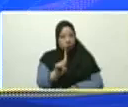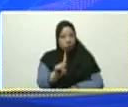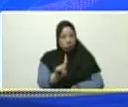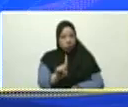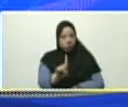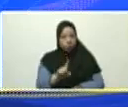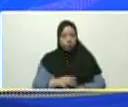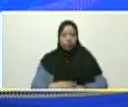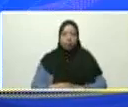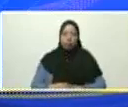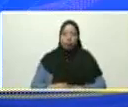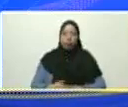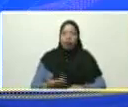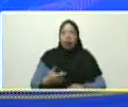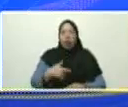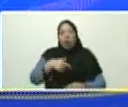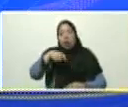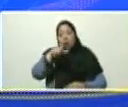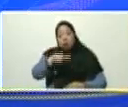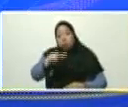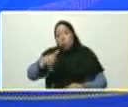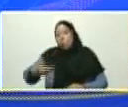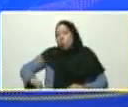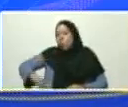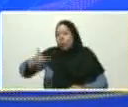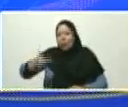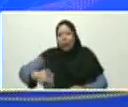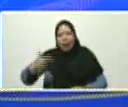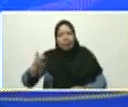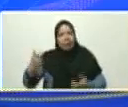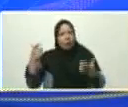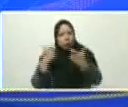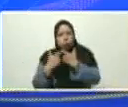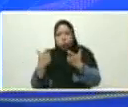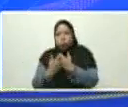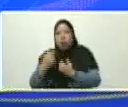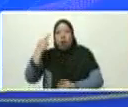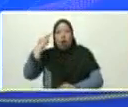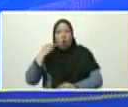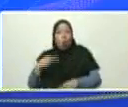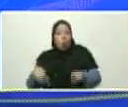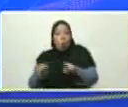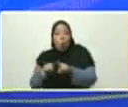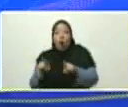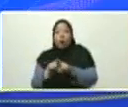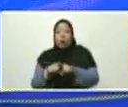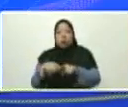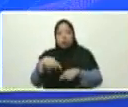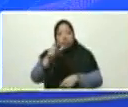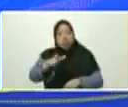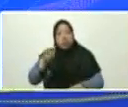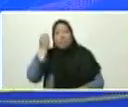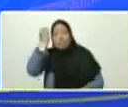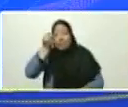La generación de libertadores, sin lugar a duda, fue una generación virtuosa, llena de luces,